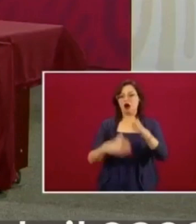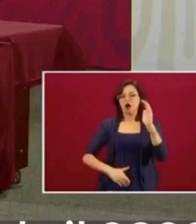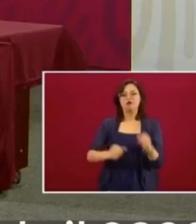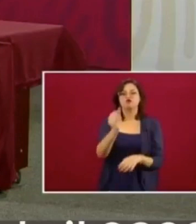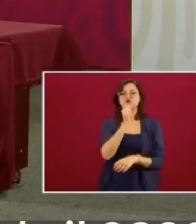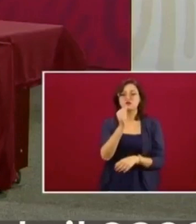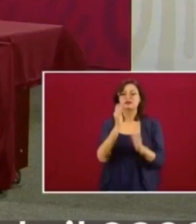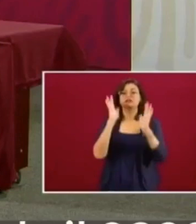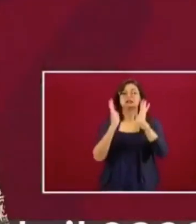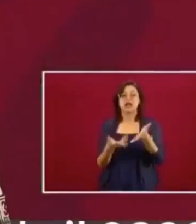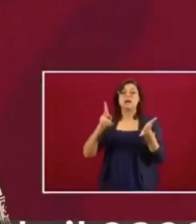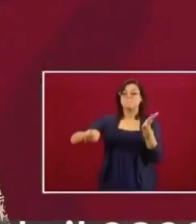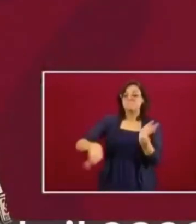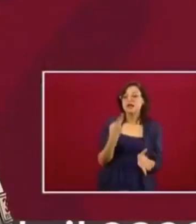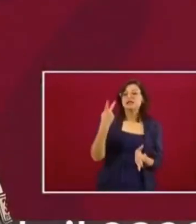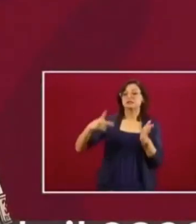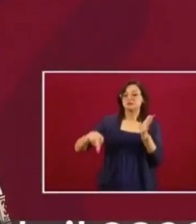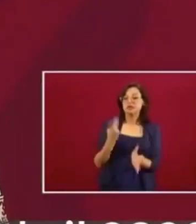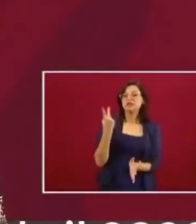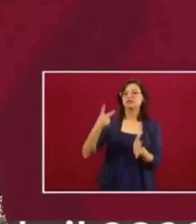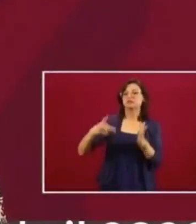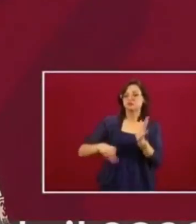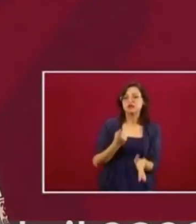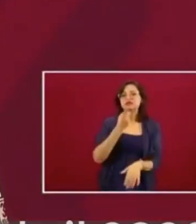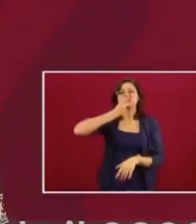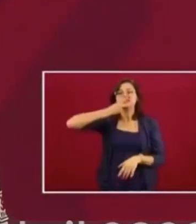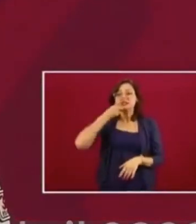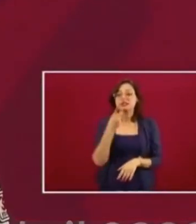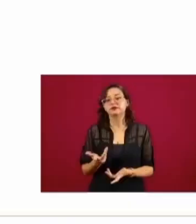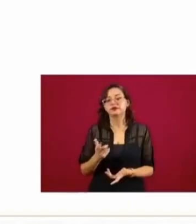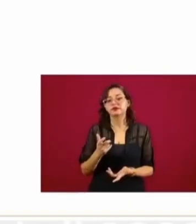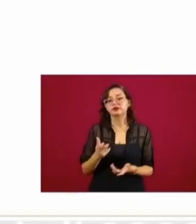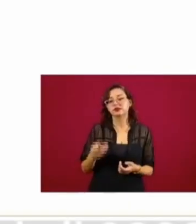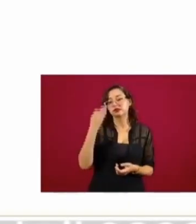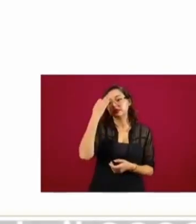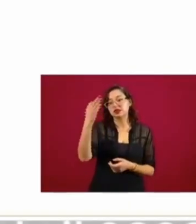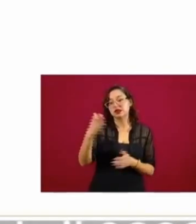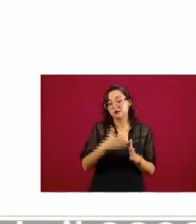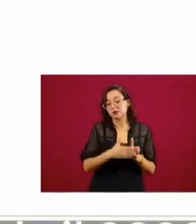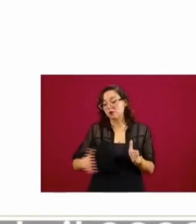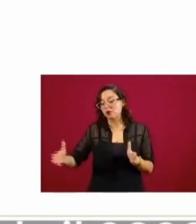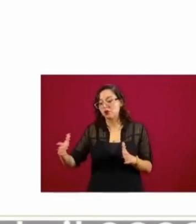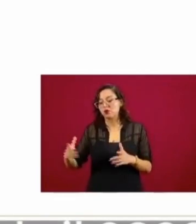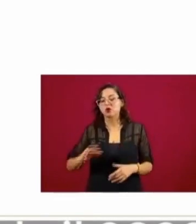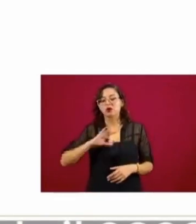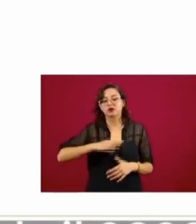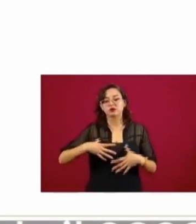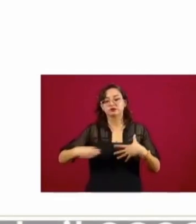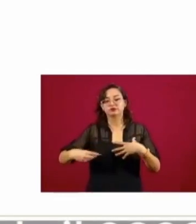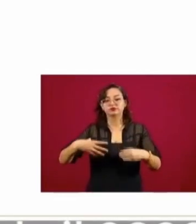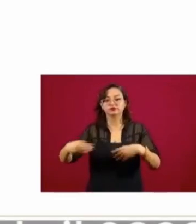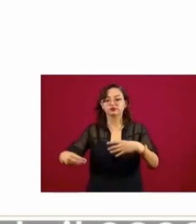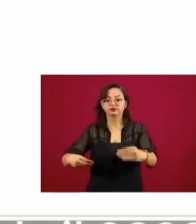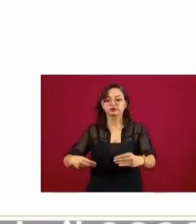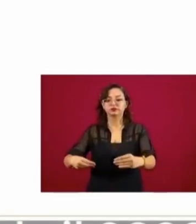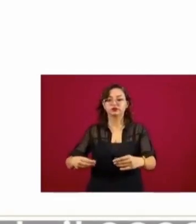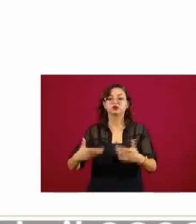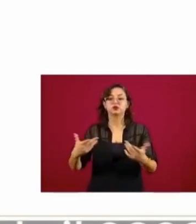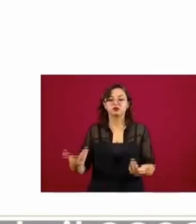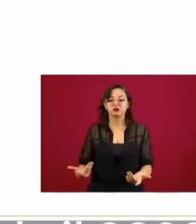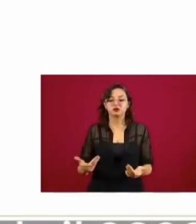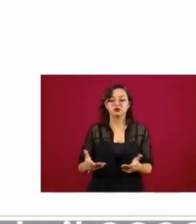ocasiones, debemos estar preparados para una epidemia larga. Y aquí dejo en claro, estamos proyectando este primer ciclo